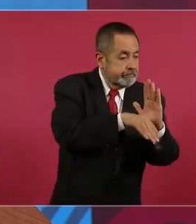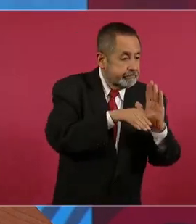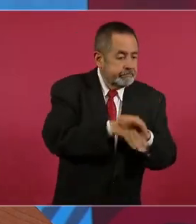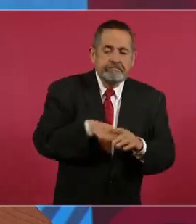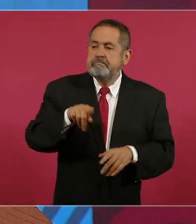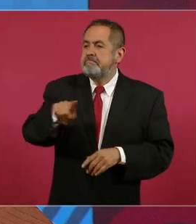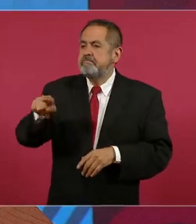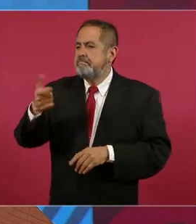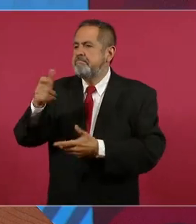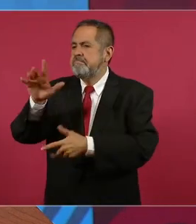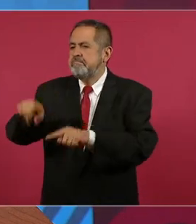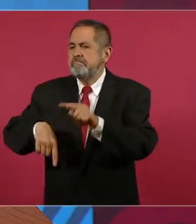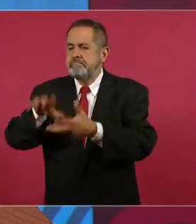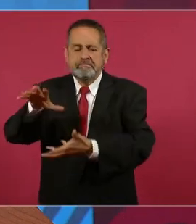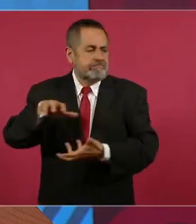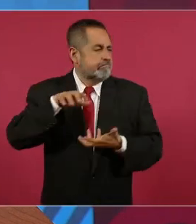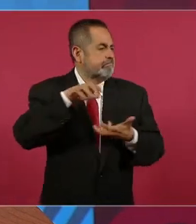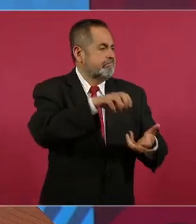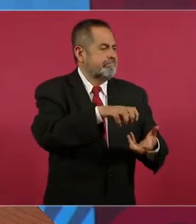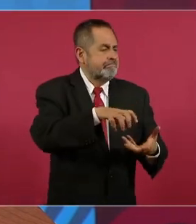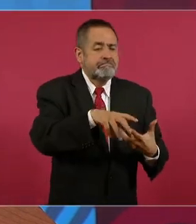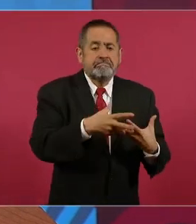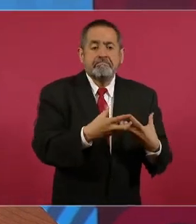los saquearon